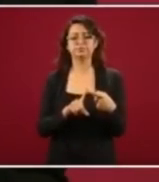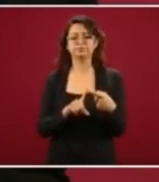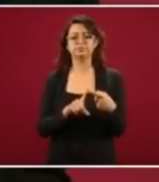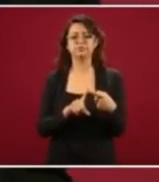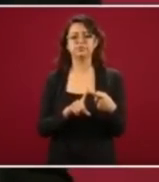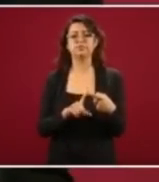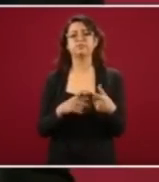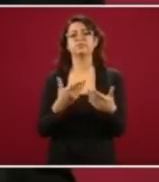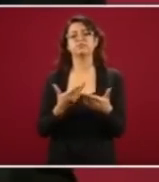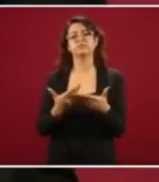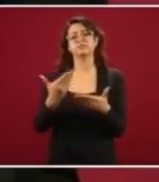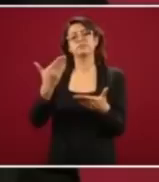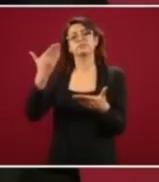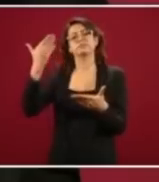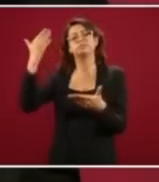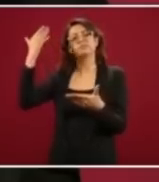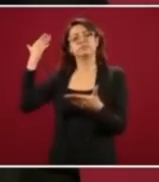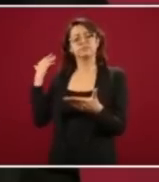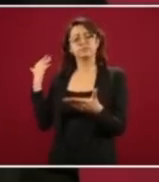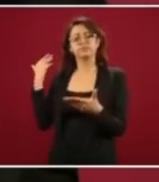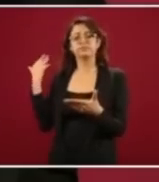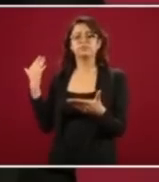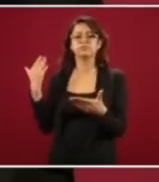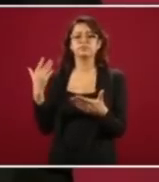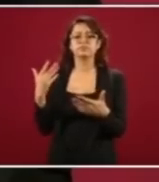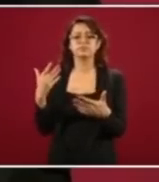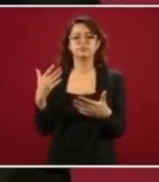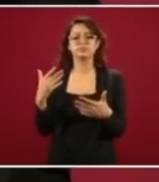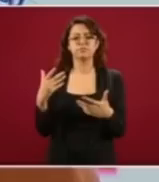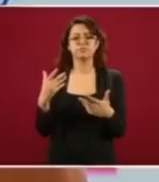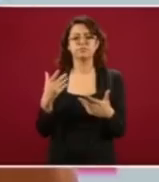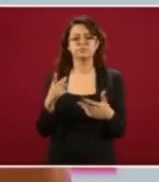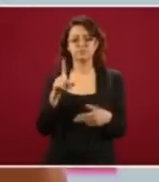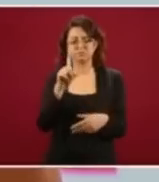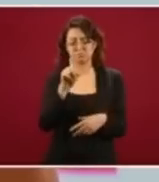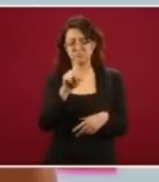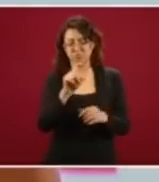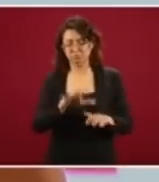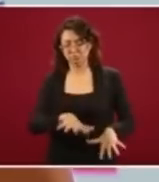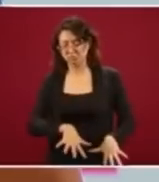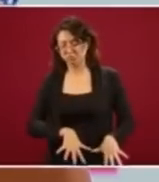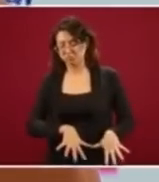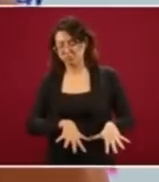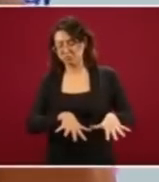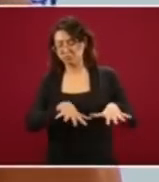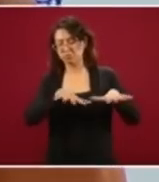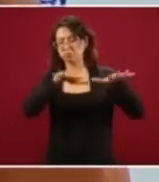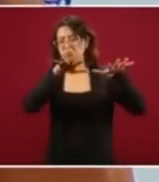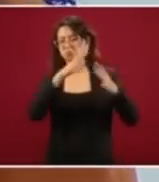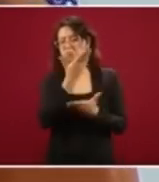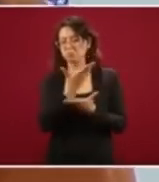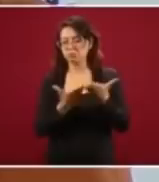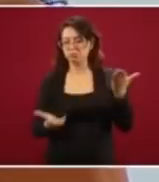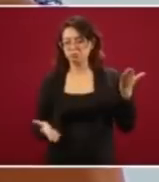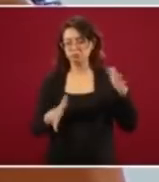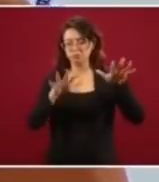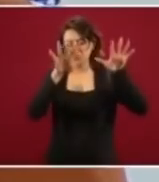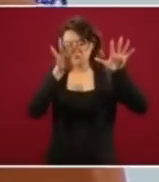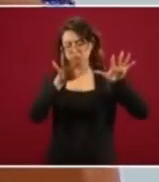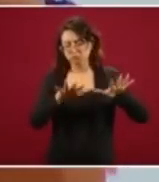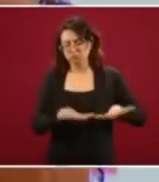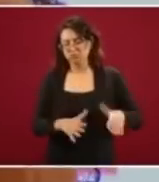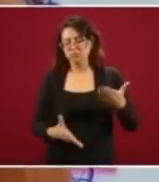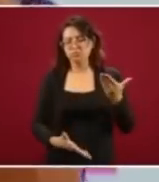digamos, en un principio establecido no son tan altos, hay poca agua, incluso tan poca